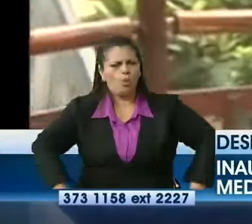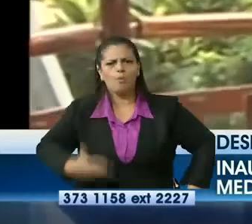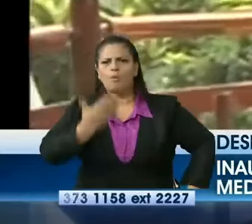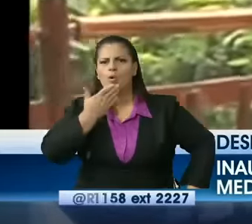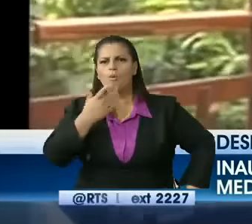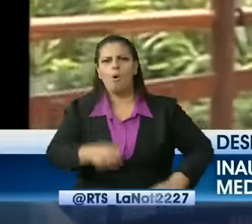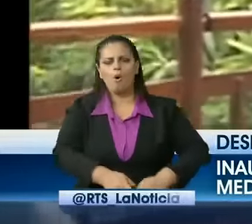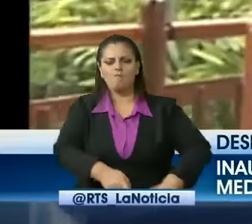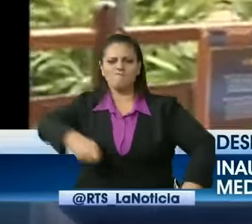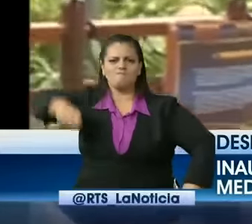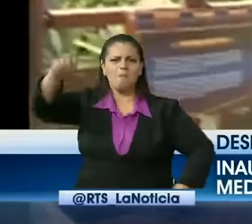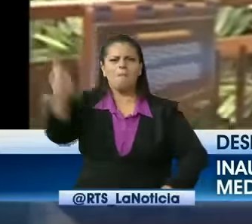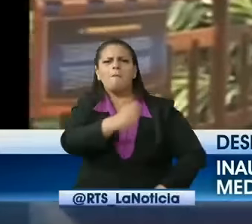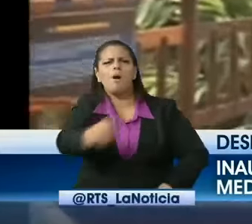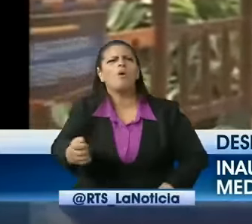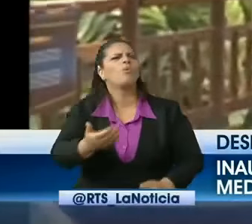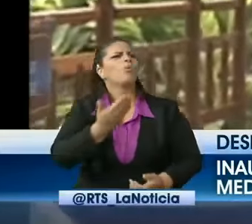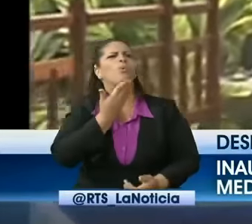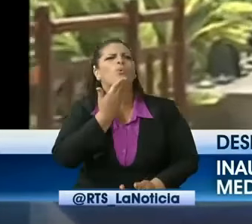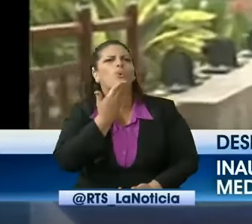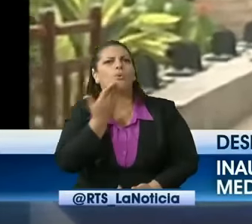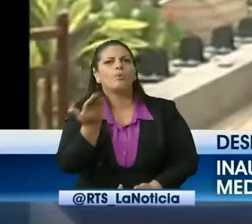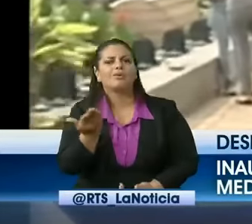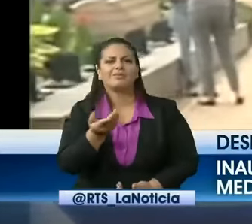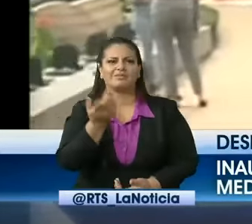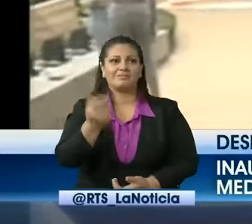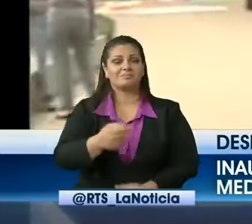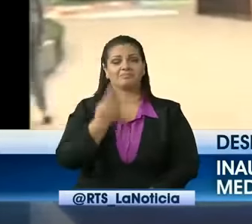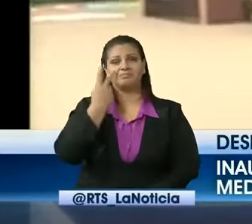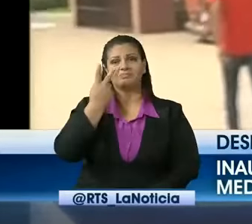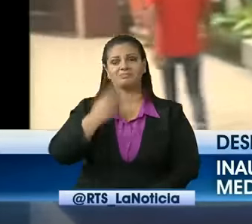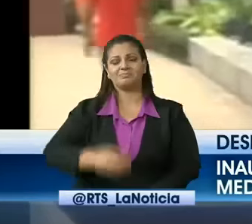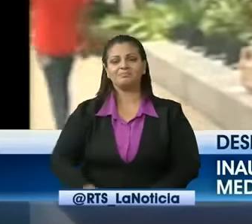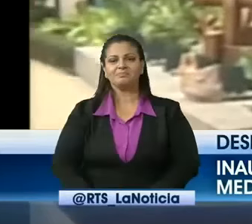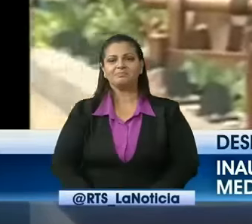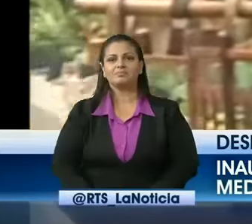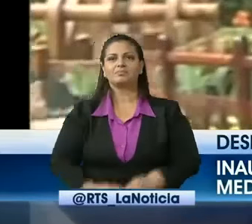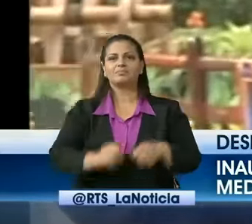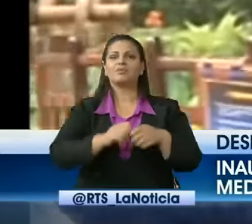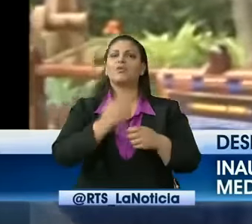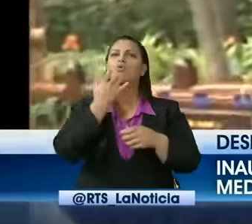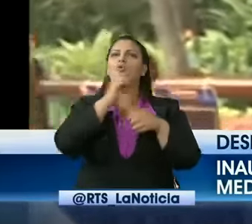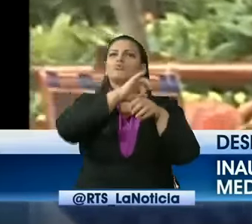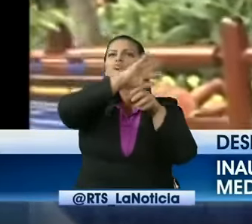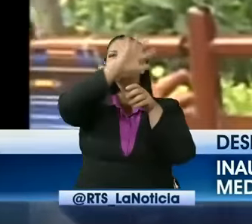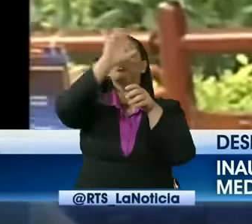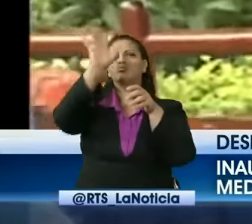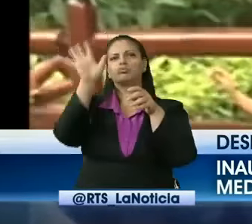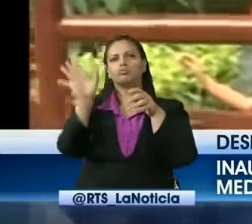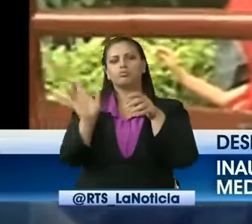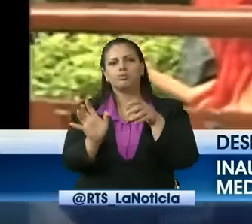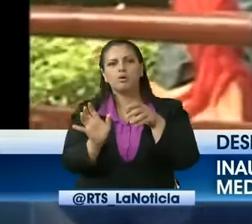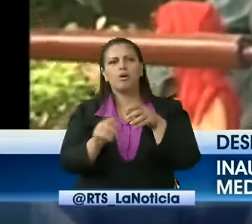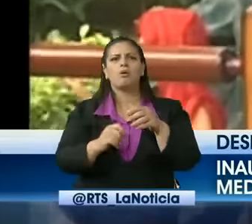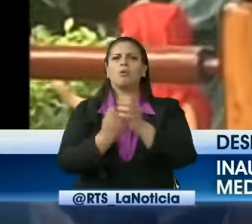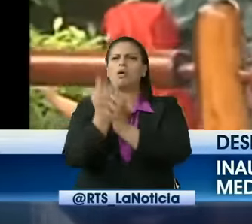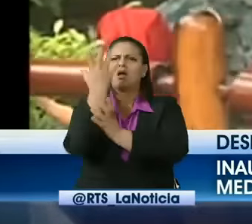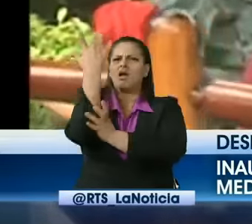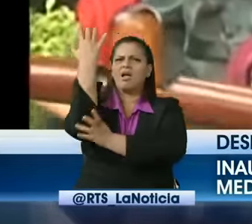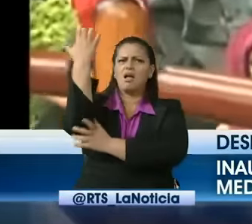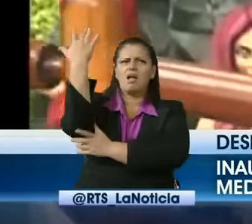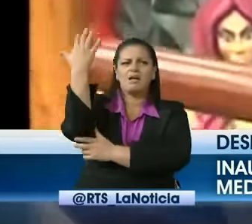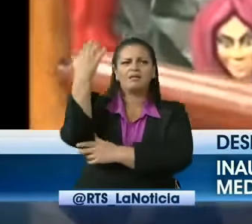utilizaban, las creencias de la época, como tienes ahí sirenas, el arco iris, tienes árboles